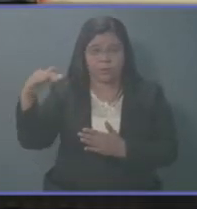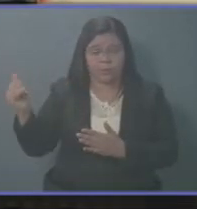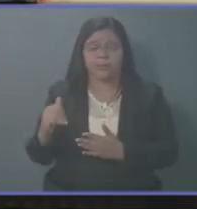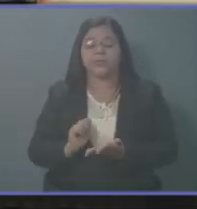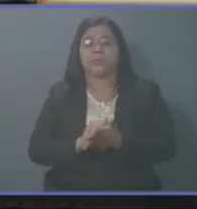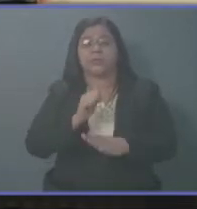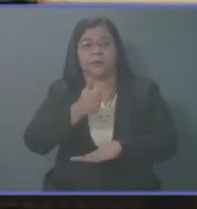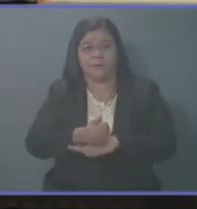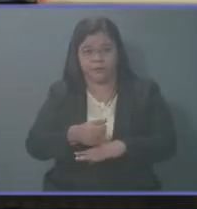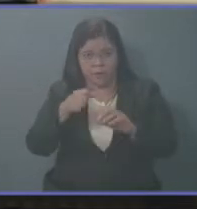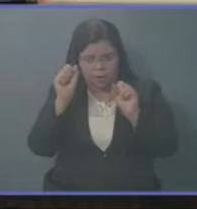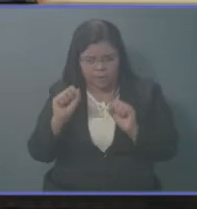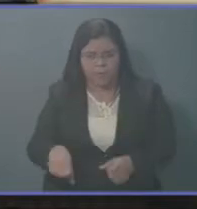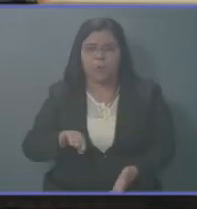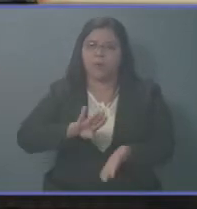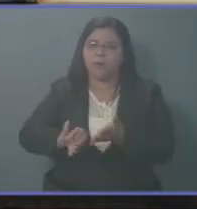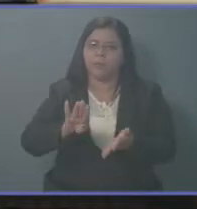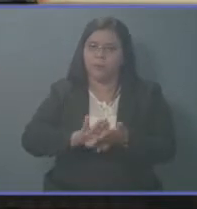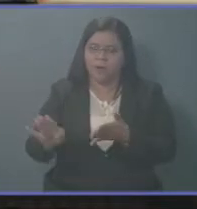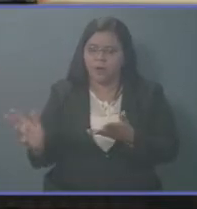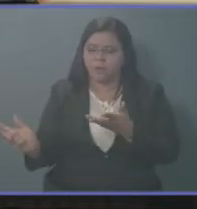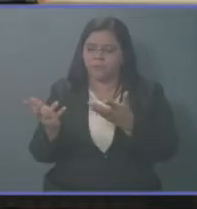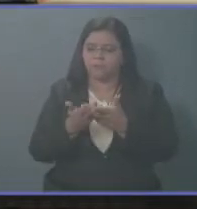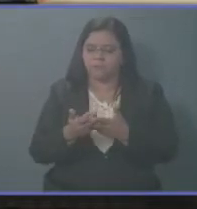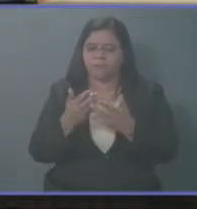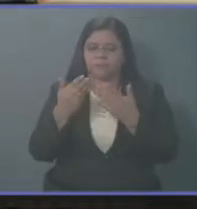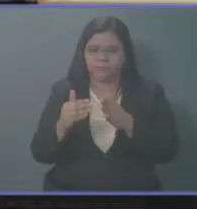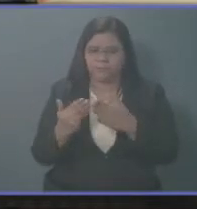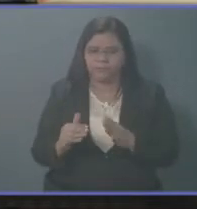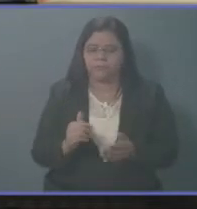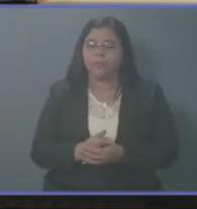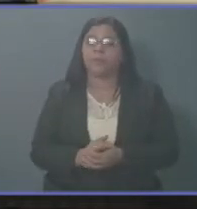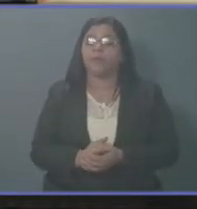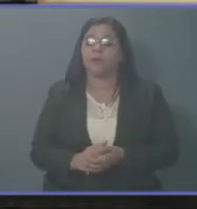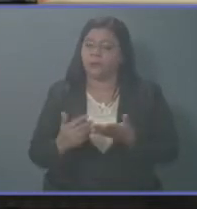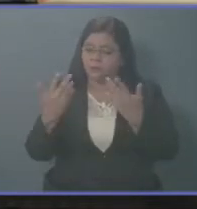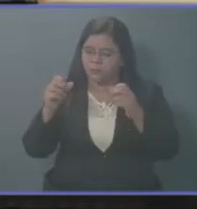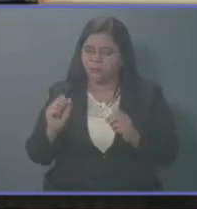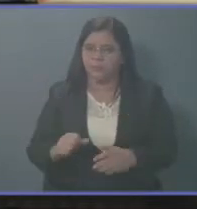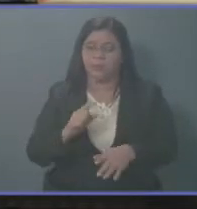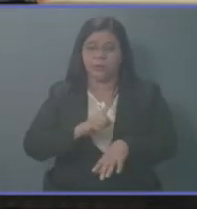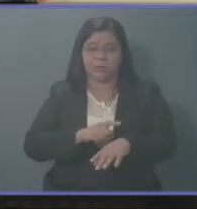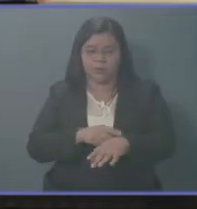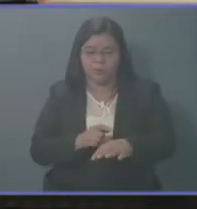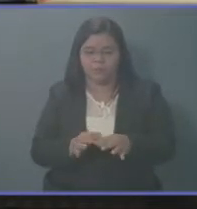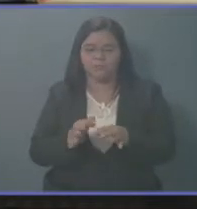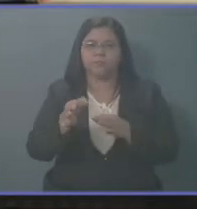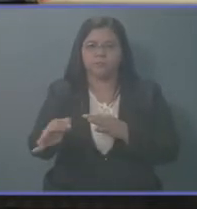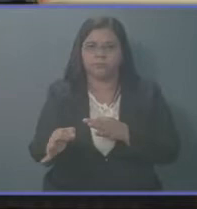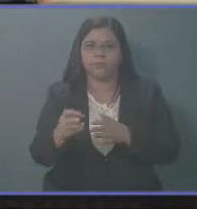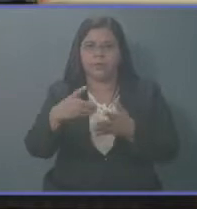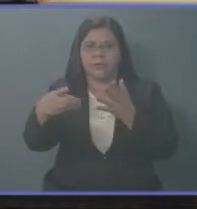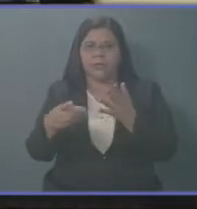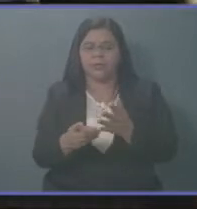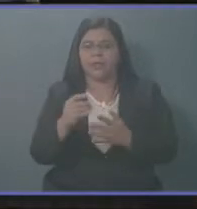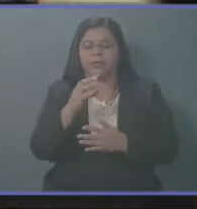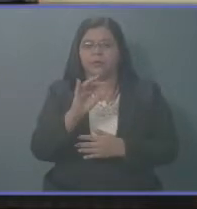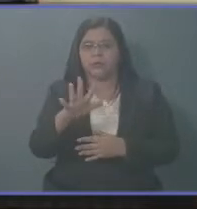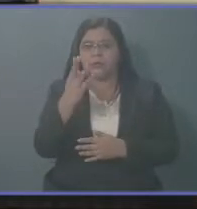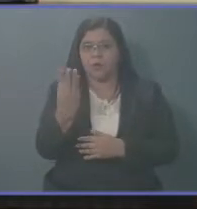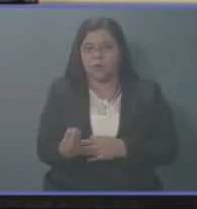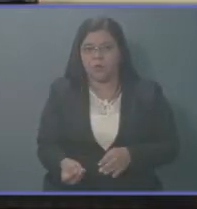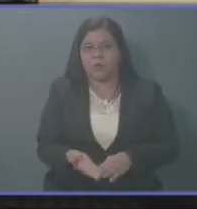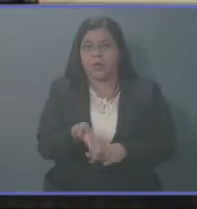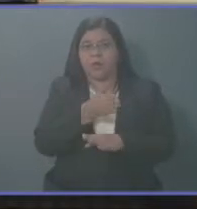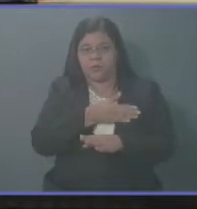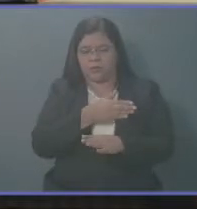la capacidad de pago con base al proyecto de financiarle al cliente, imposibilitando atender el plazo establecido en el decreto de 5 días hábiles para